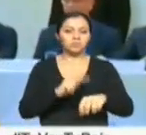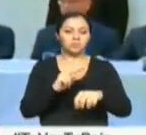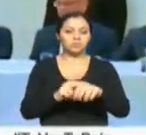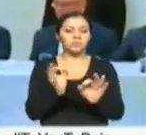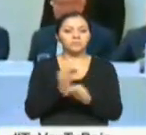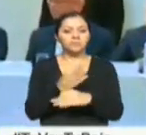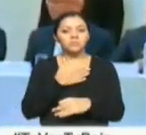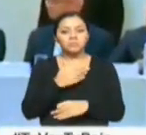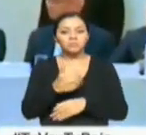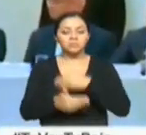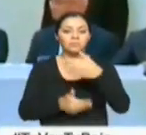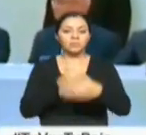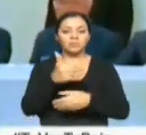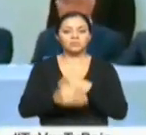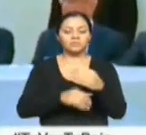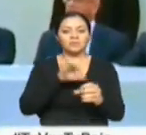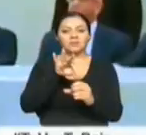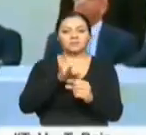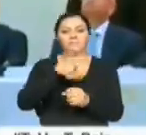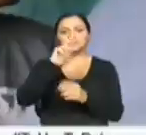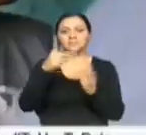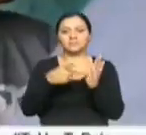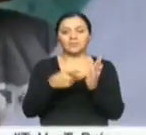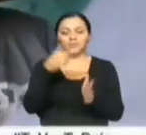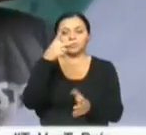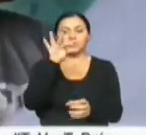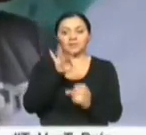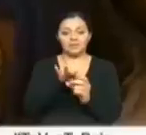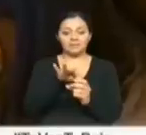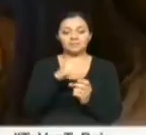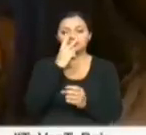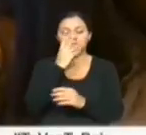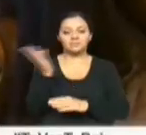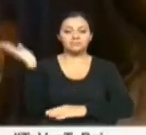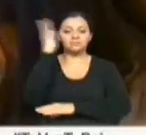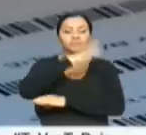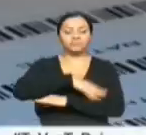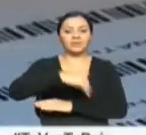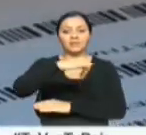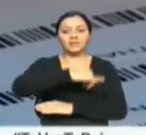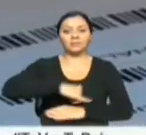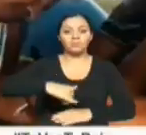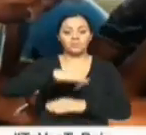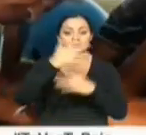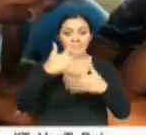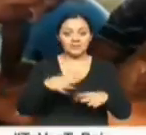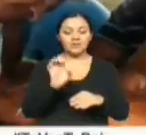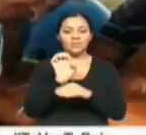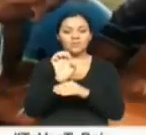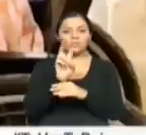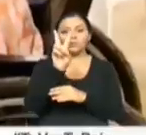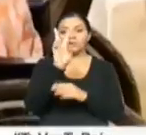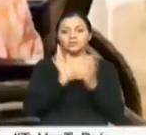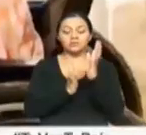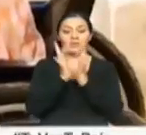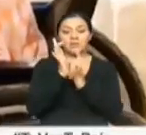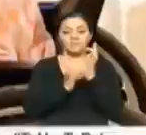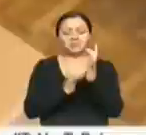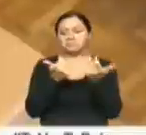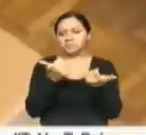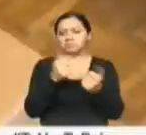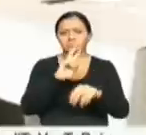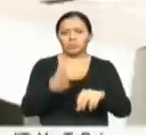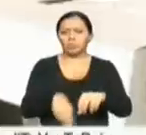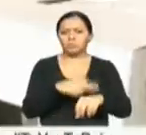funcionamiento del proceso electoral en esta segunda vuelta coinciden que la jornada democrática que vivió el Ecuador este 2 de abril se desarrolló